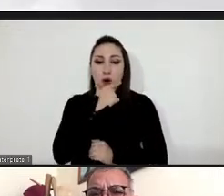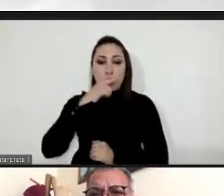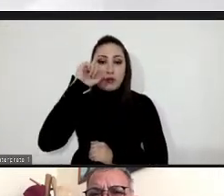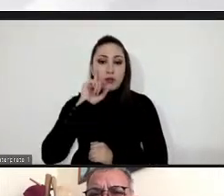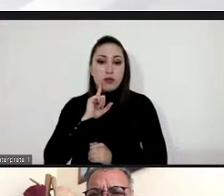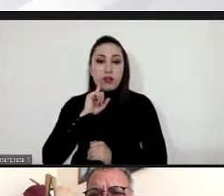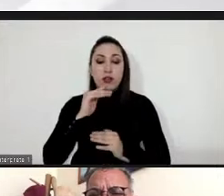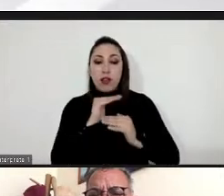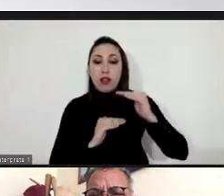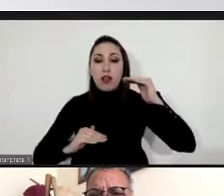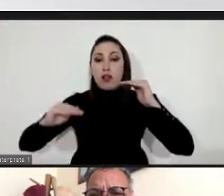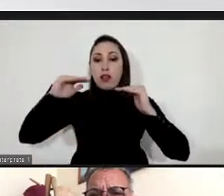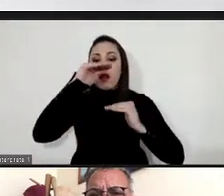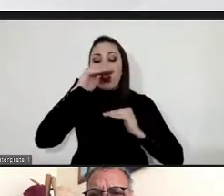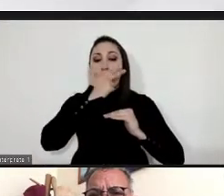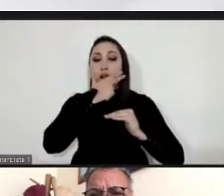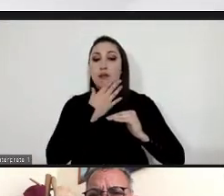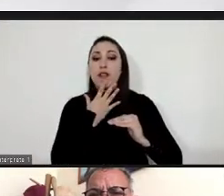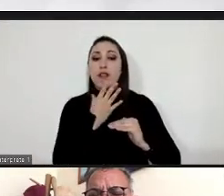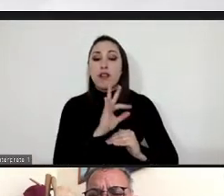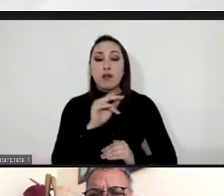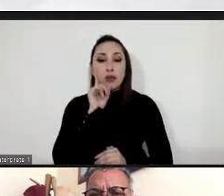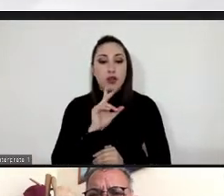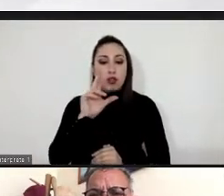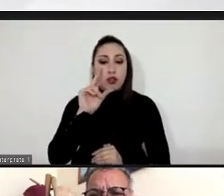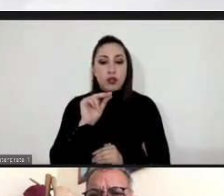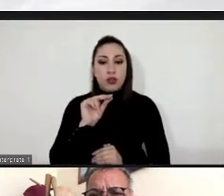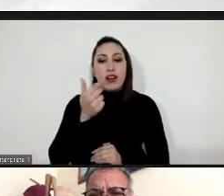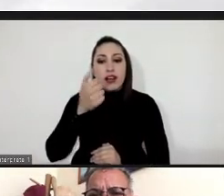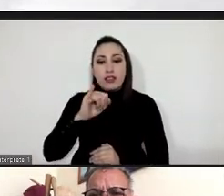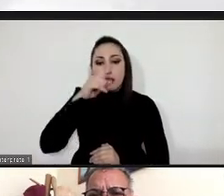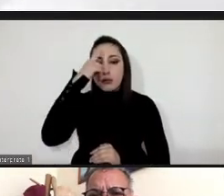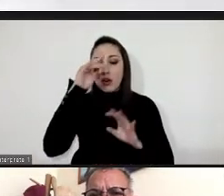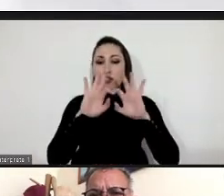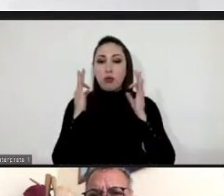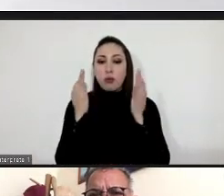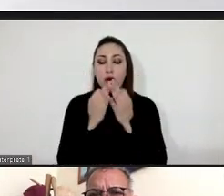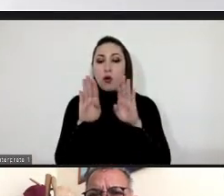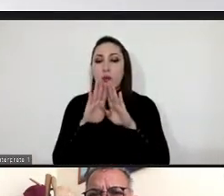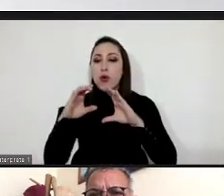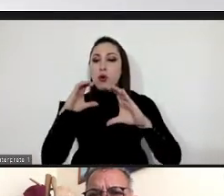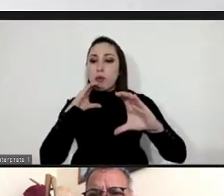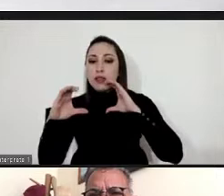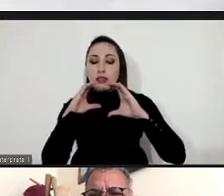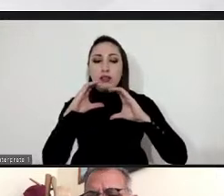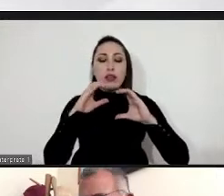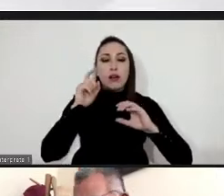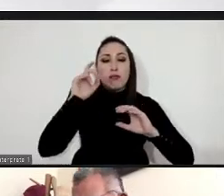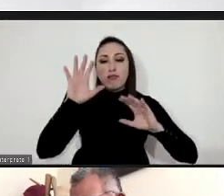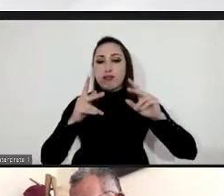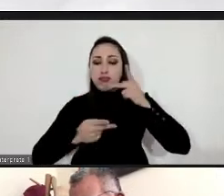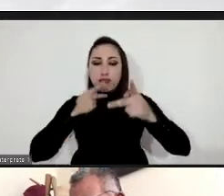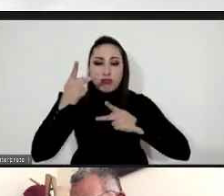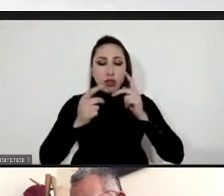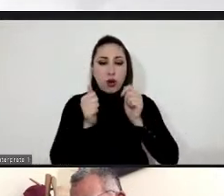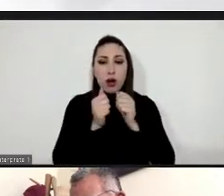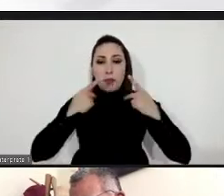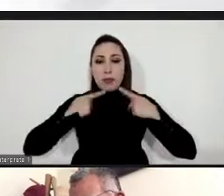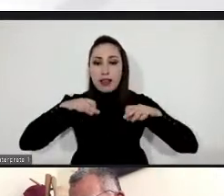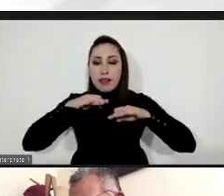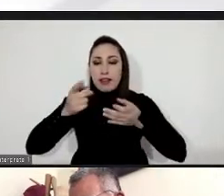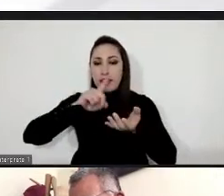lenguaje incluyente, con la finalidad de enriquecer las formas de expresión y comunicación entre las personas trabajadoras de este